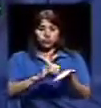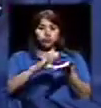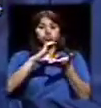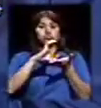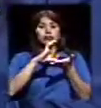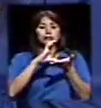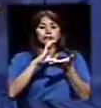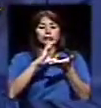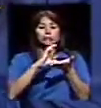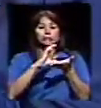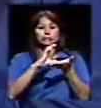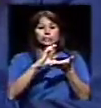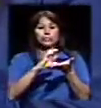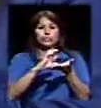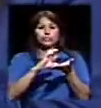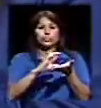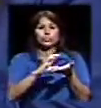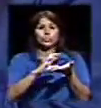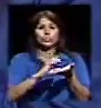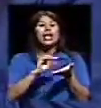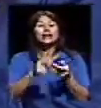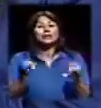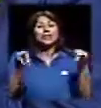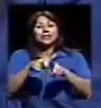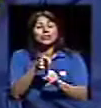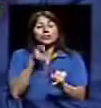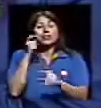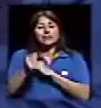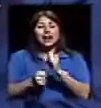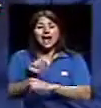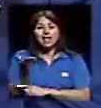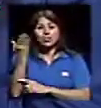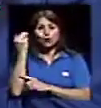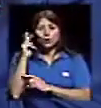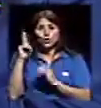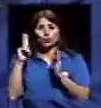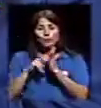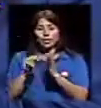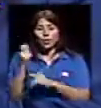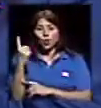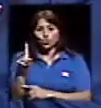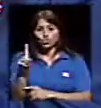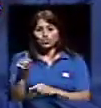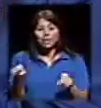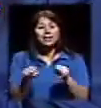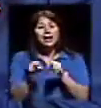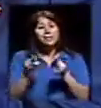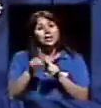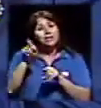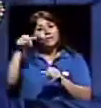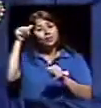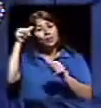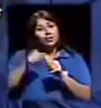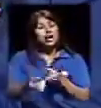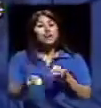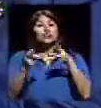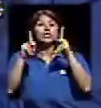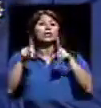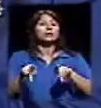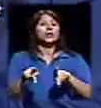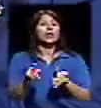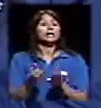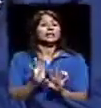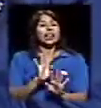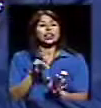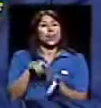año 2011. Además, aquí recordar que también tenemos la evasión fiscal, que ese es un fantasma que está